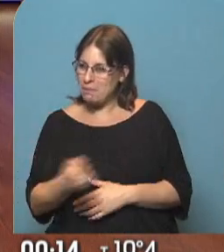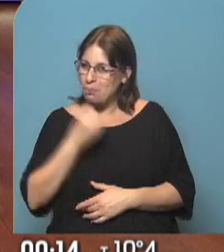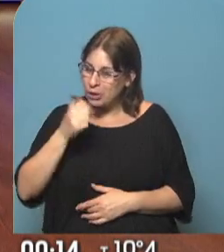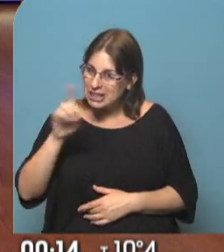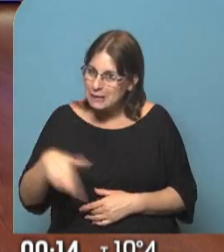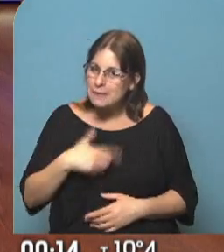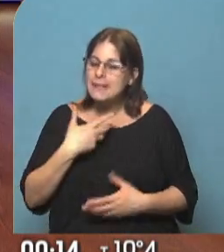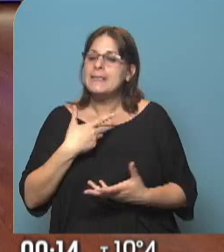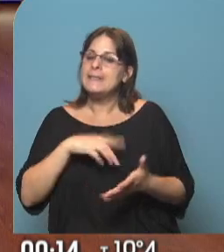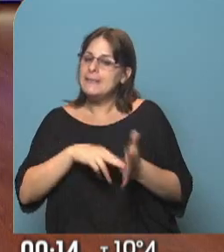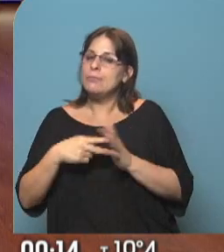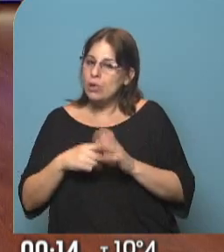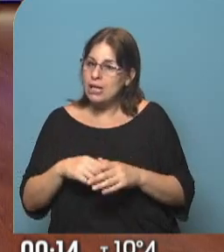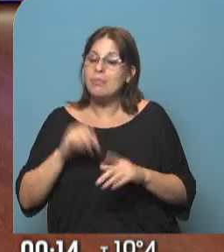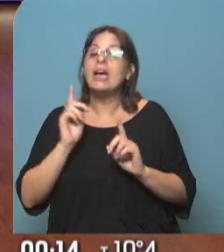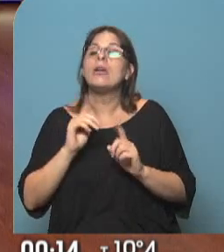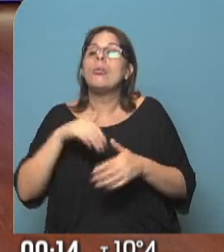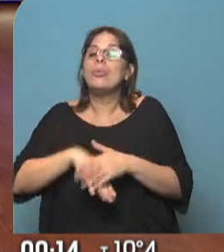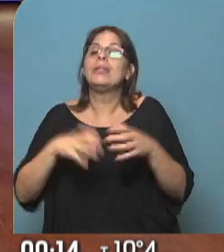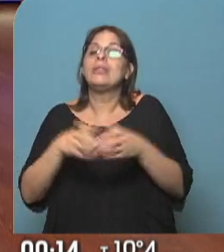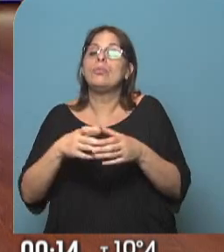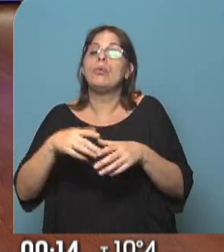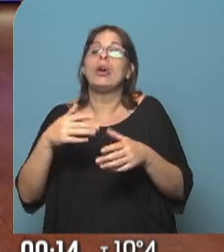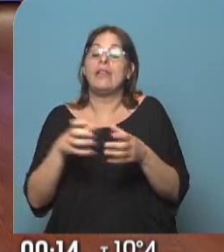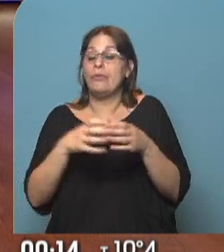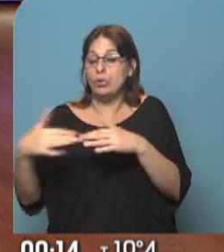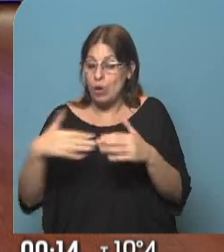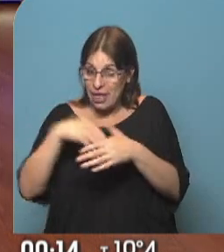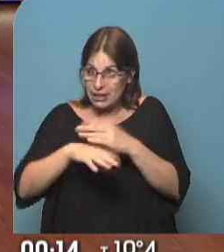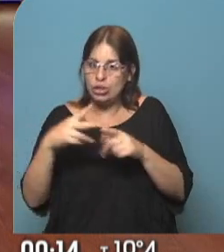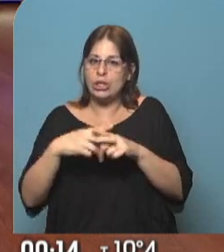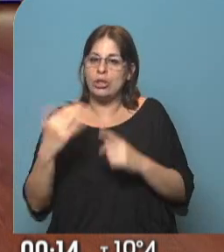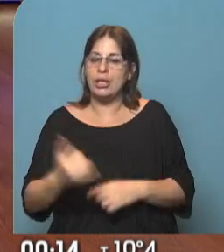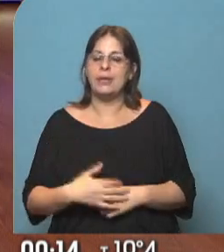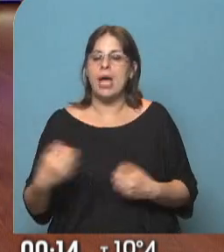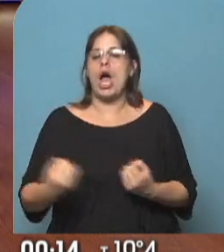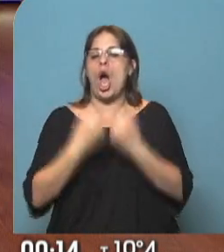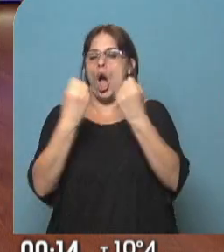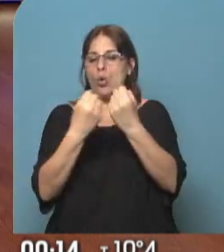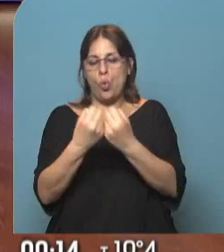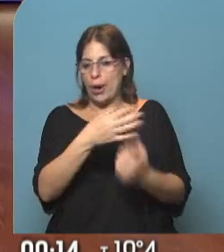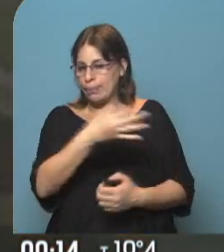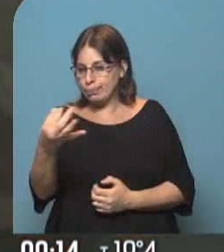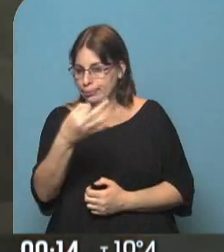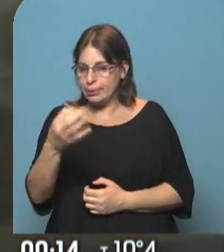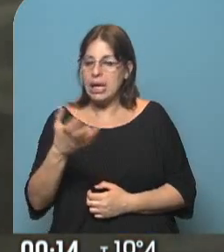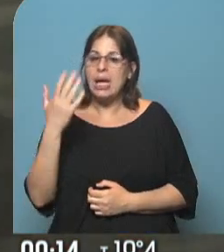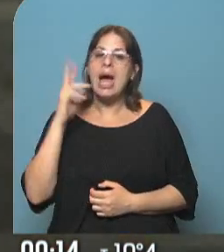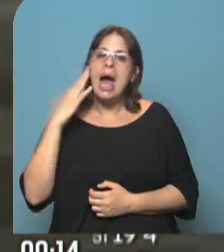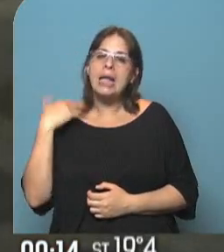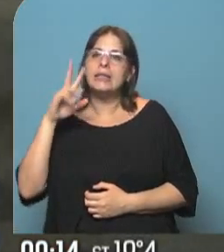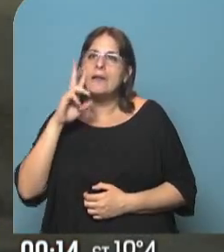nueva polémica con la tecnología en el fútbol, ¿no? Sí, coincidimos perfectamente. Pablo, hemos visto todo el